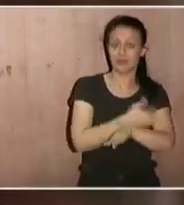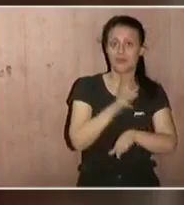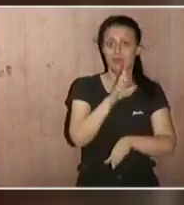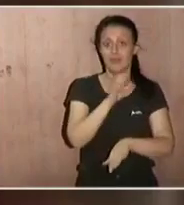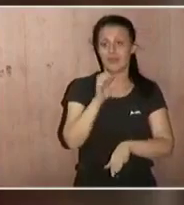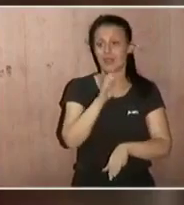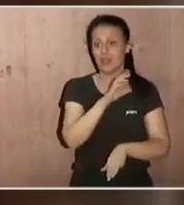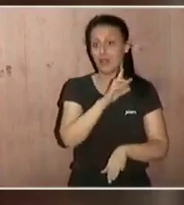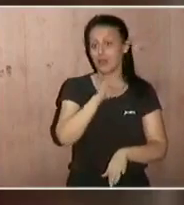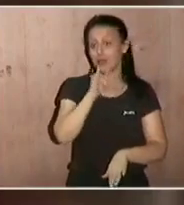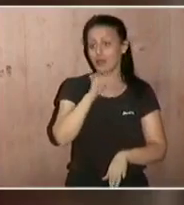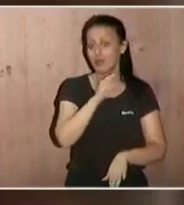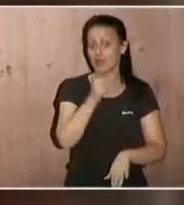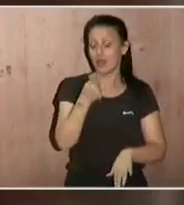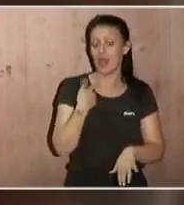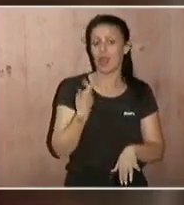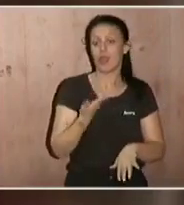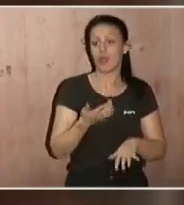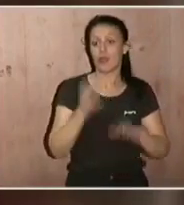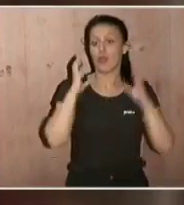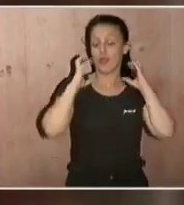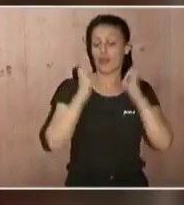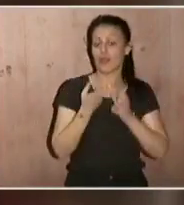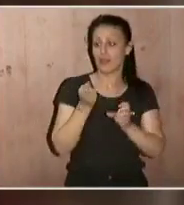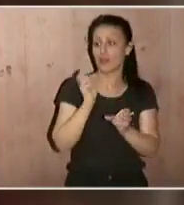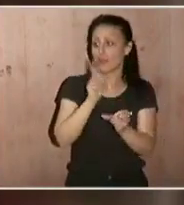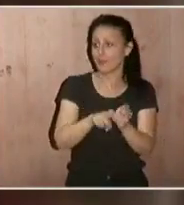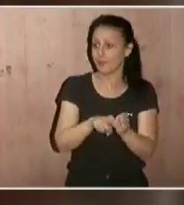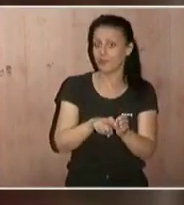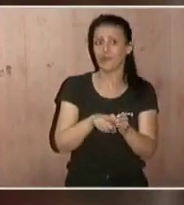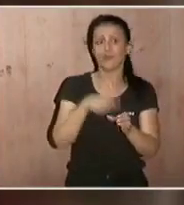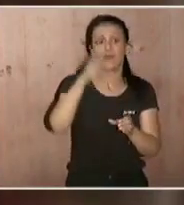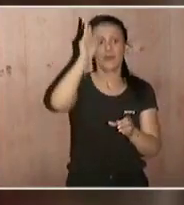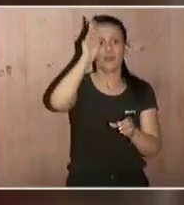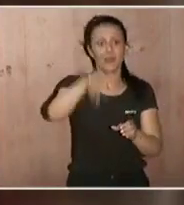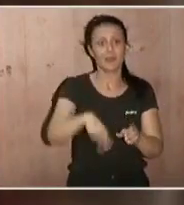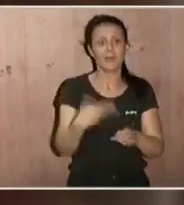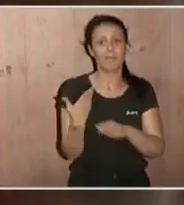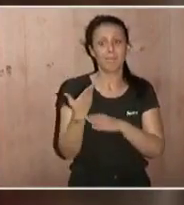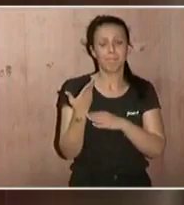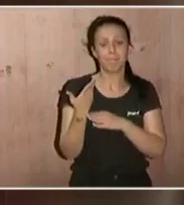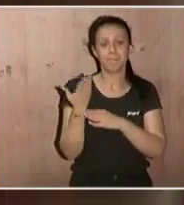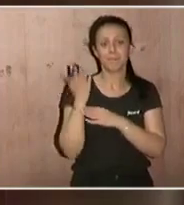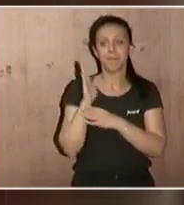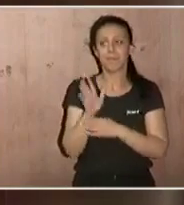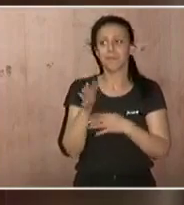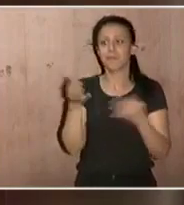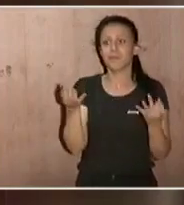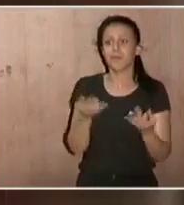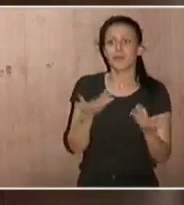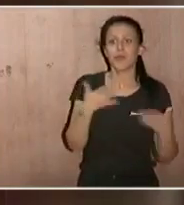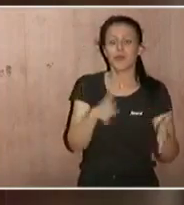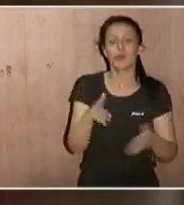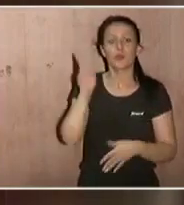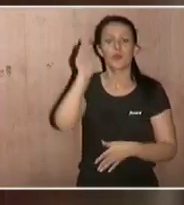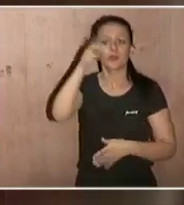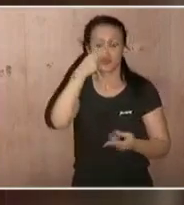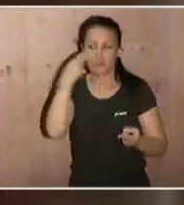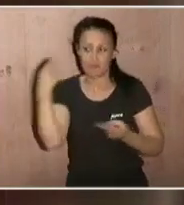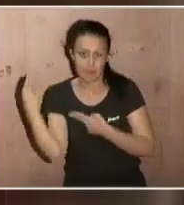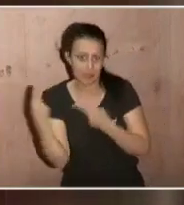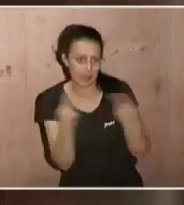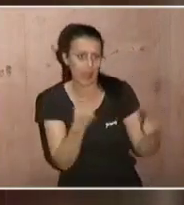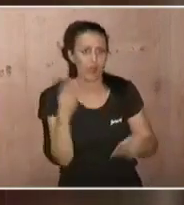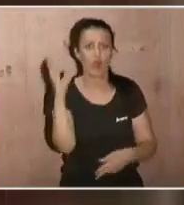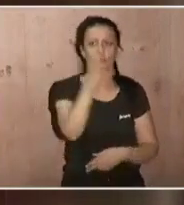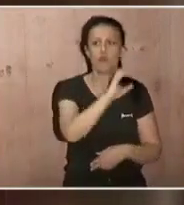donde accedió a la cátedra, se ha simultaneado con su asidua presencia a través de estancias como profesor invitado, cursos